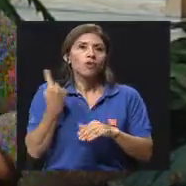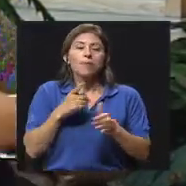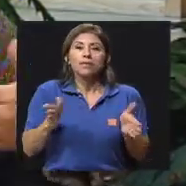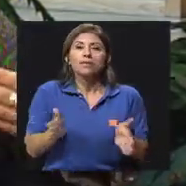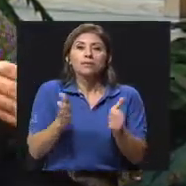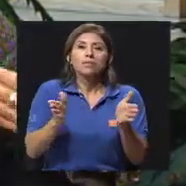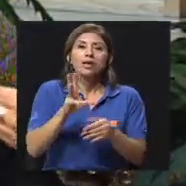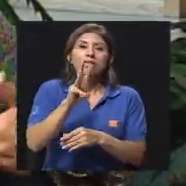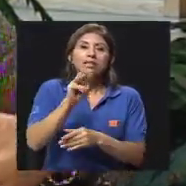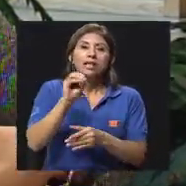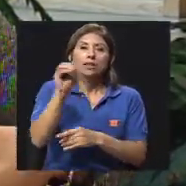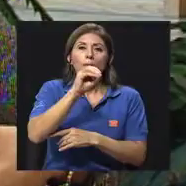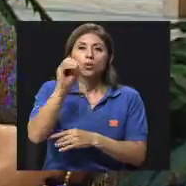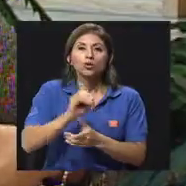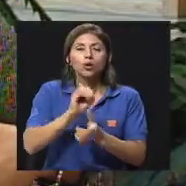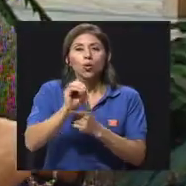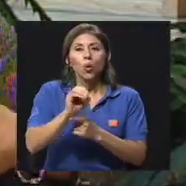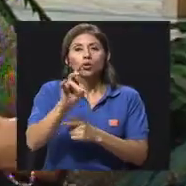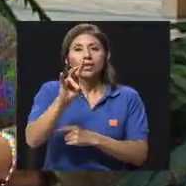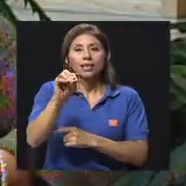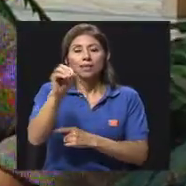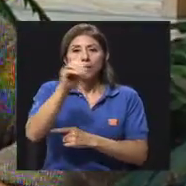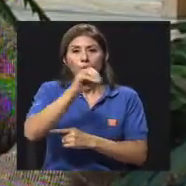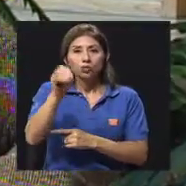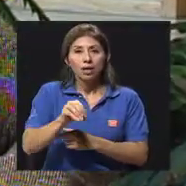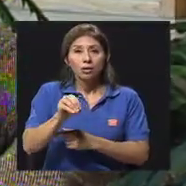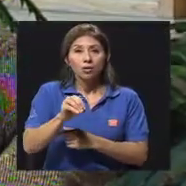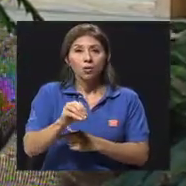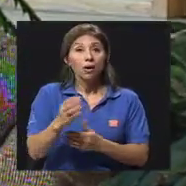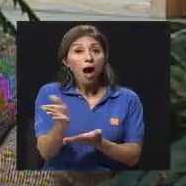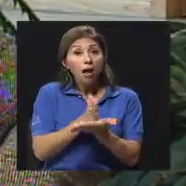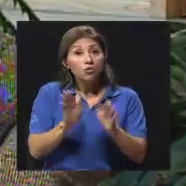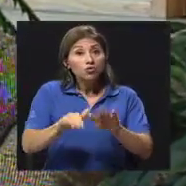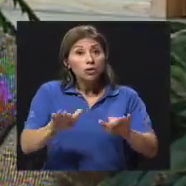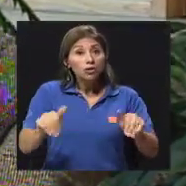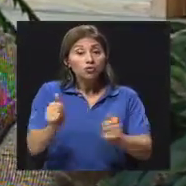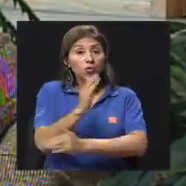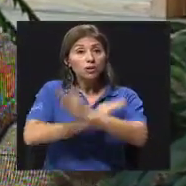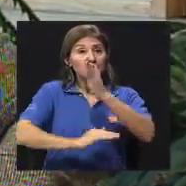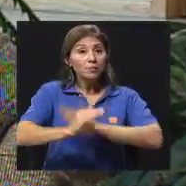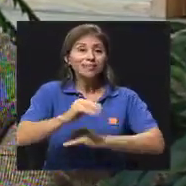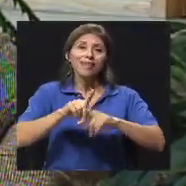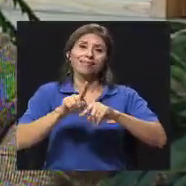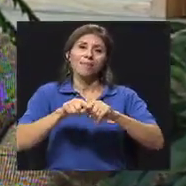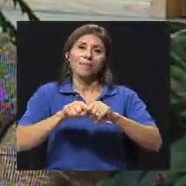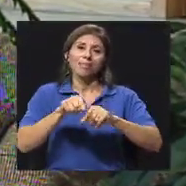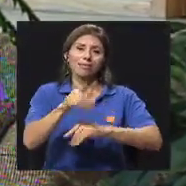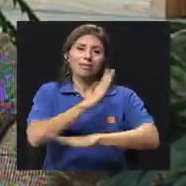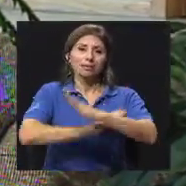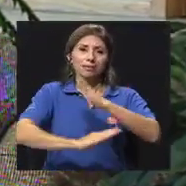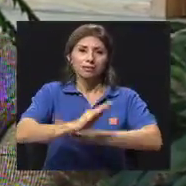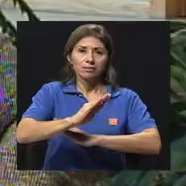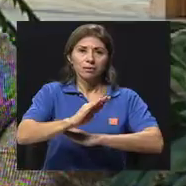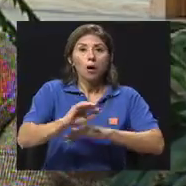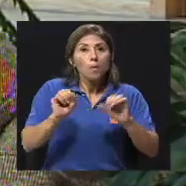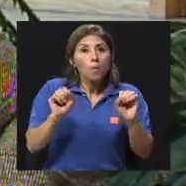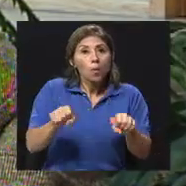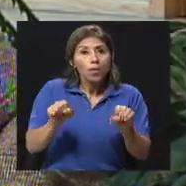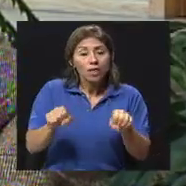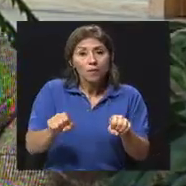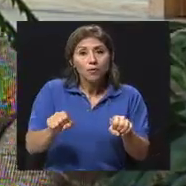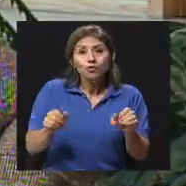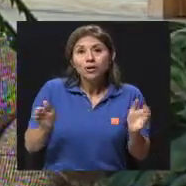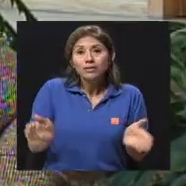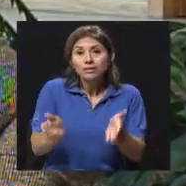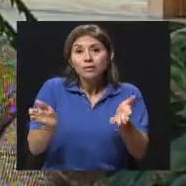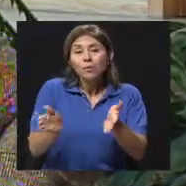Los niños que tienen algunas discapacidades, depende de esa discapacidad o podemos abrirle o podemos estimularle otra parte de